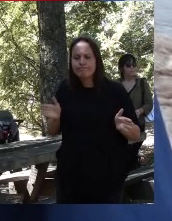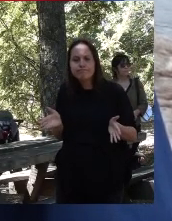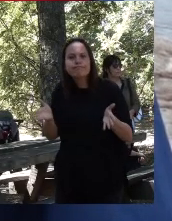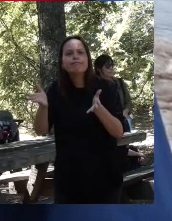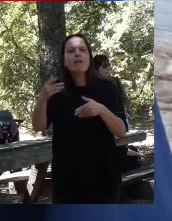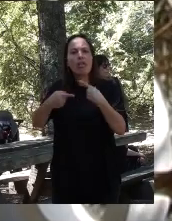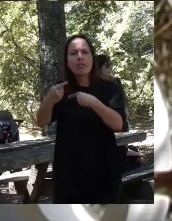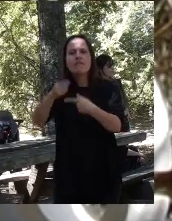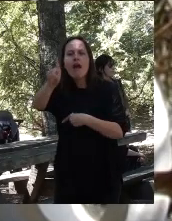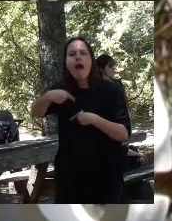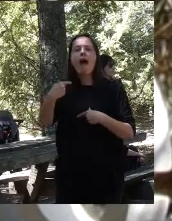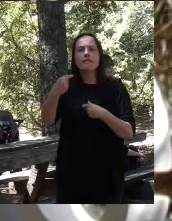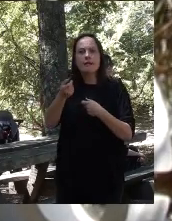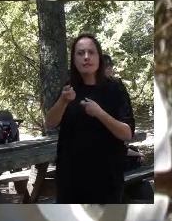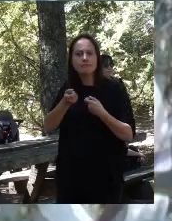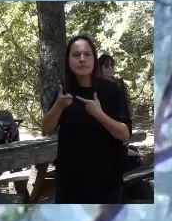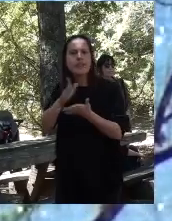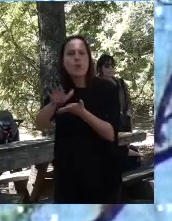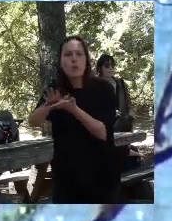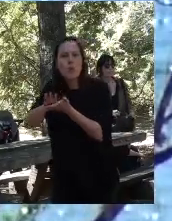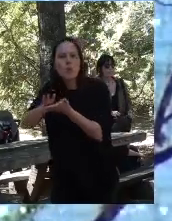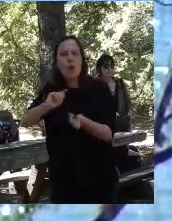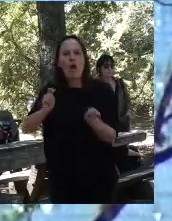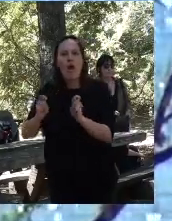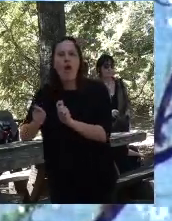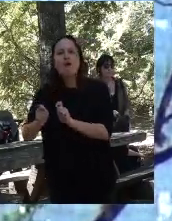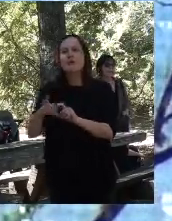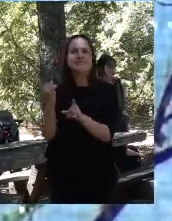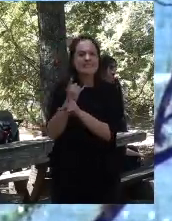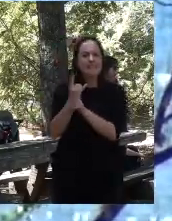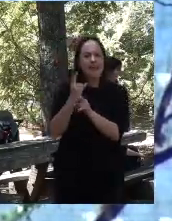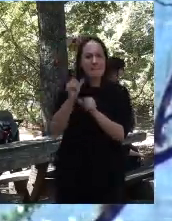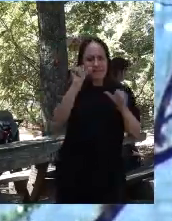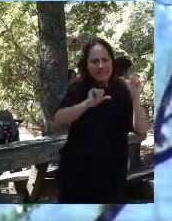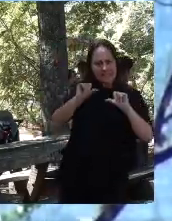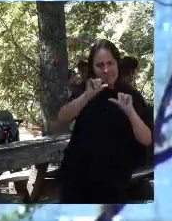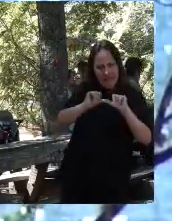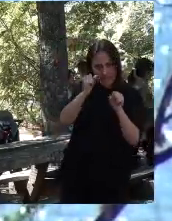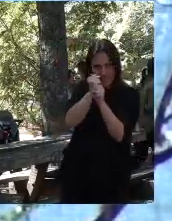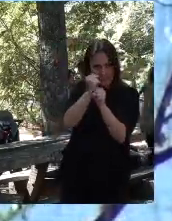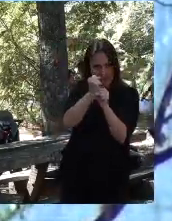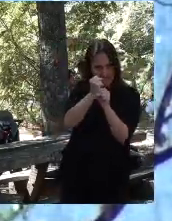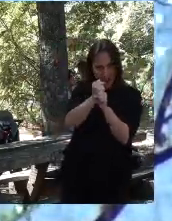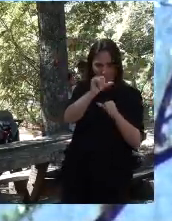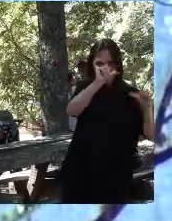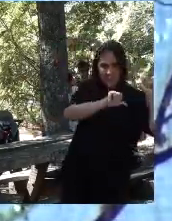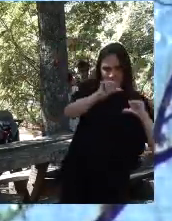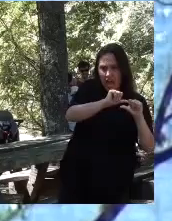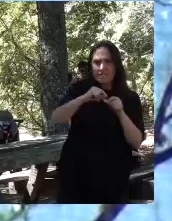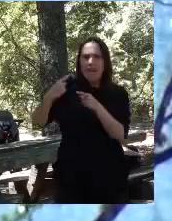de iniciativas, siempre actuando de puente entre la ciencia y las políticas de conservación antártica.